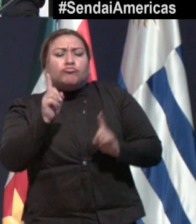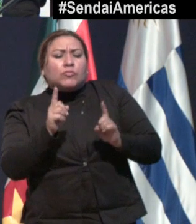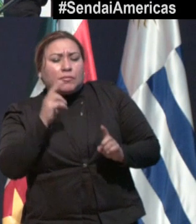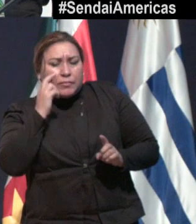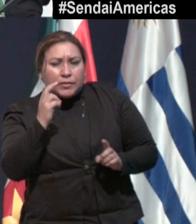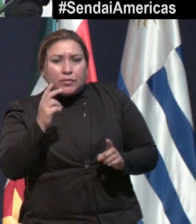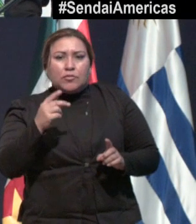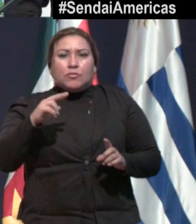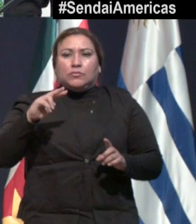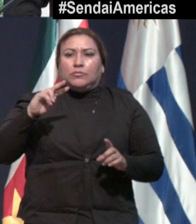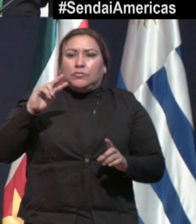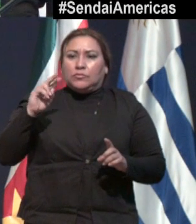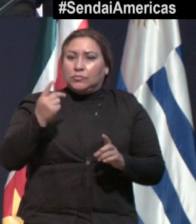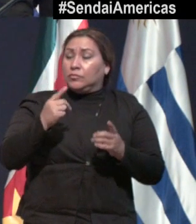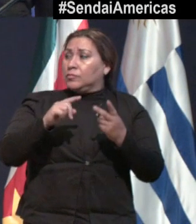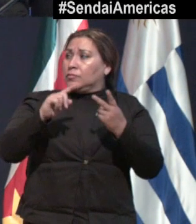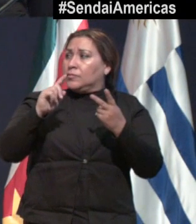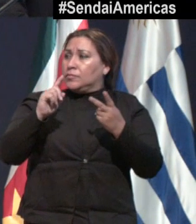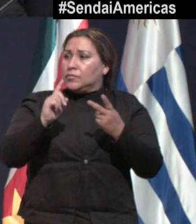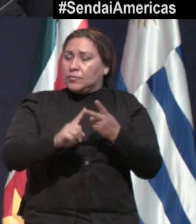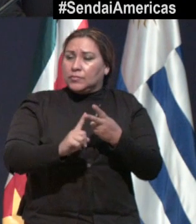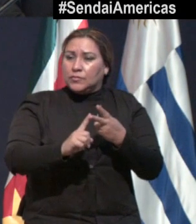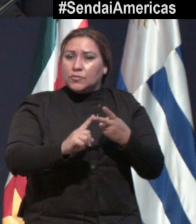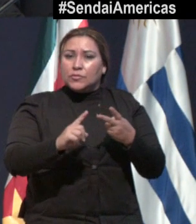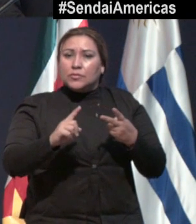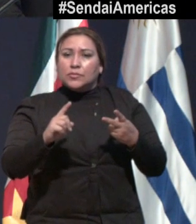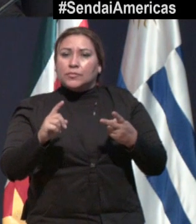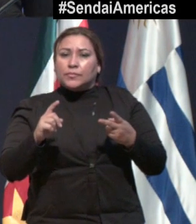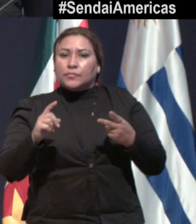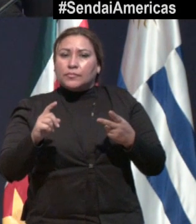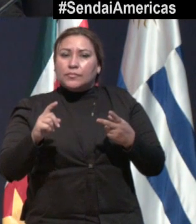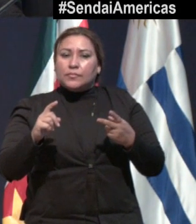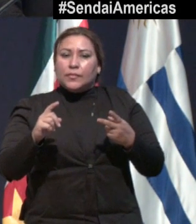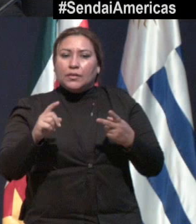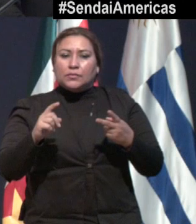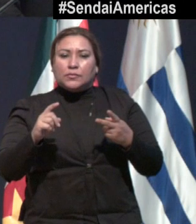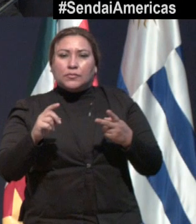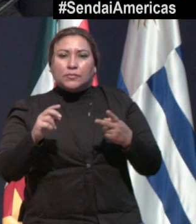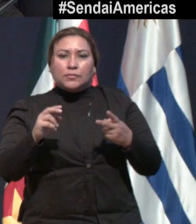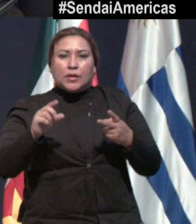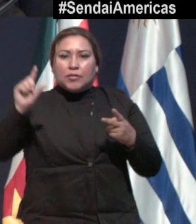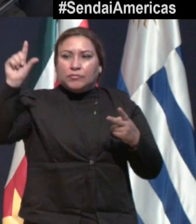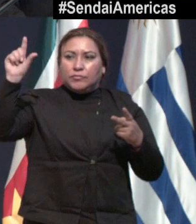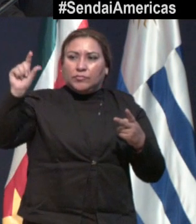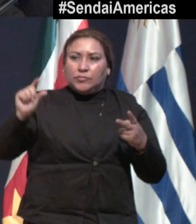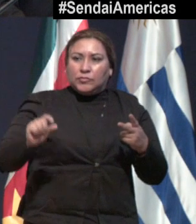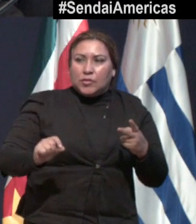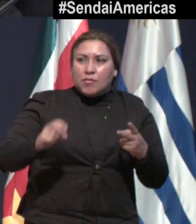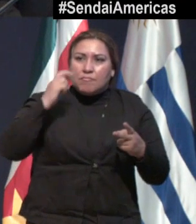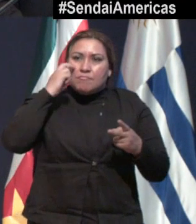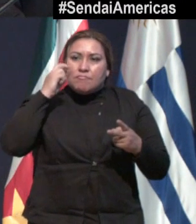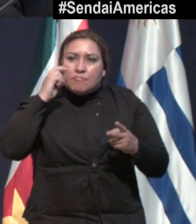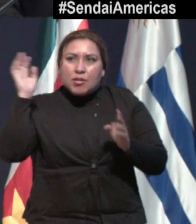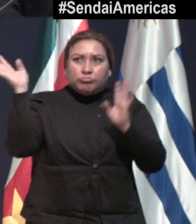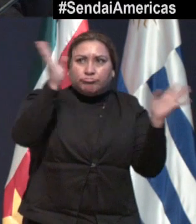su priorización efectiva. El segundo panel tratará sobre la reducción del riesgo de desastres y los